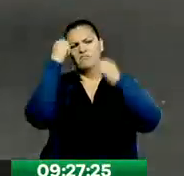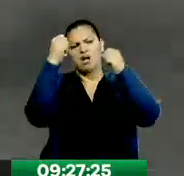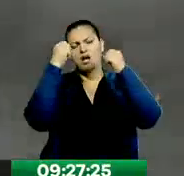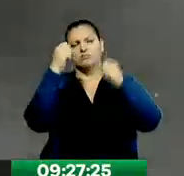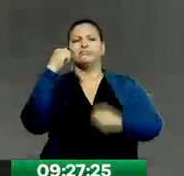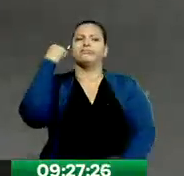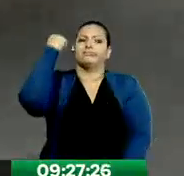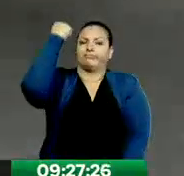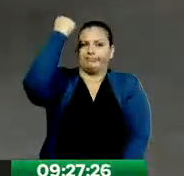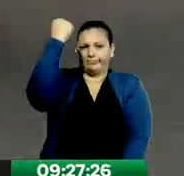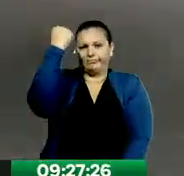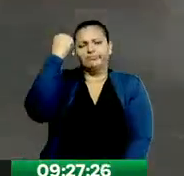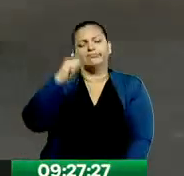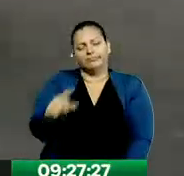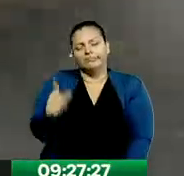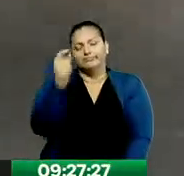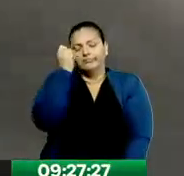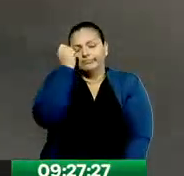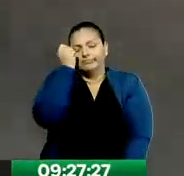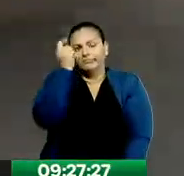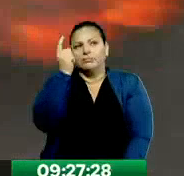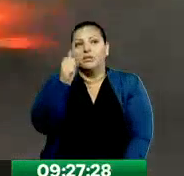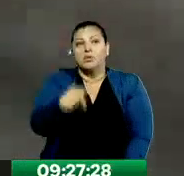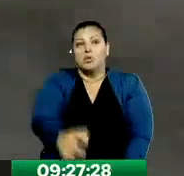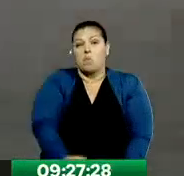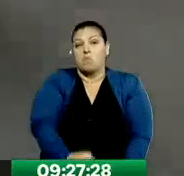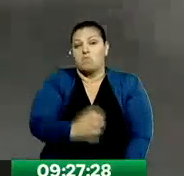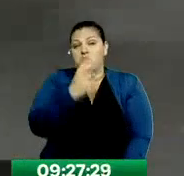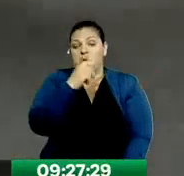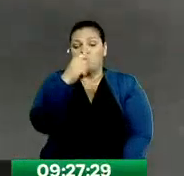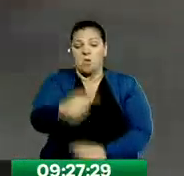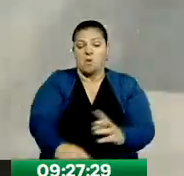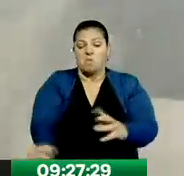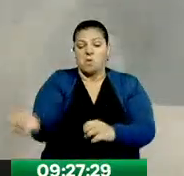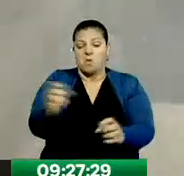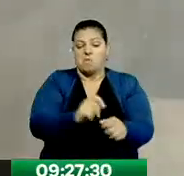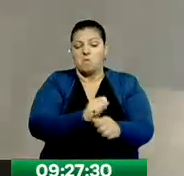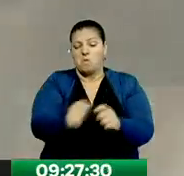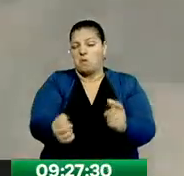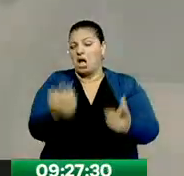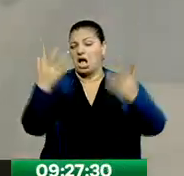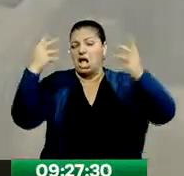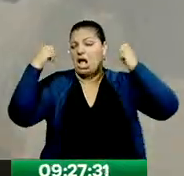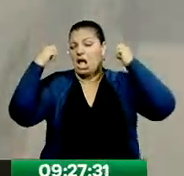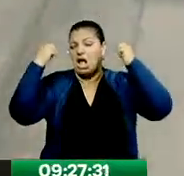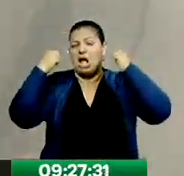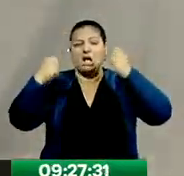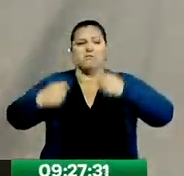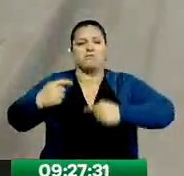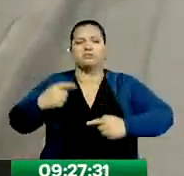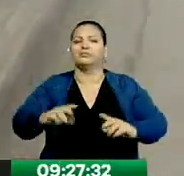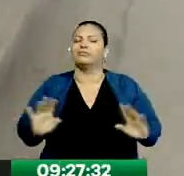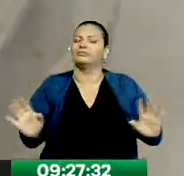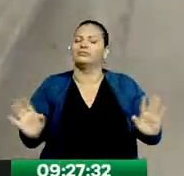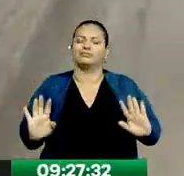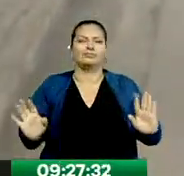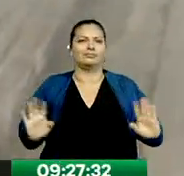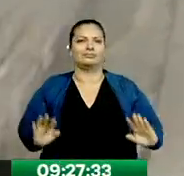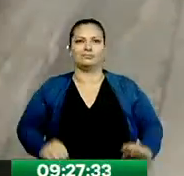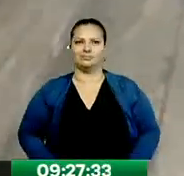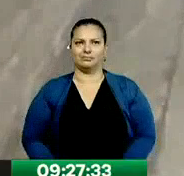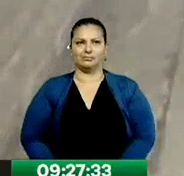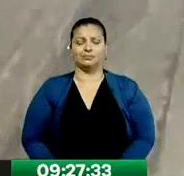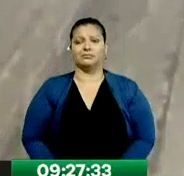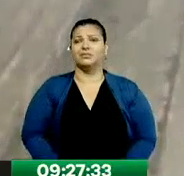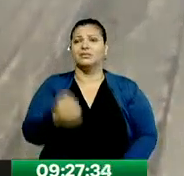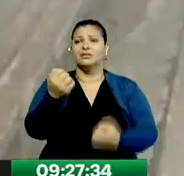se los puede evitar ni quitar. Ojalá que tengan respuesta. Hay formas y formas, ¿no? Claro. El resto de la ciudad, o sea, el resto de la comunidad no tiene la culpa. No